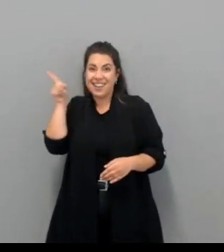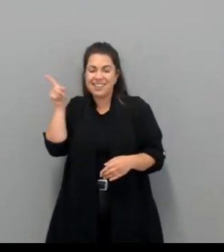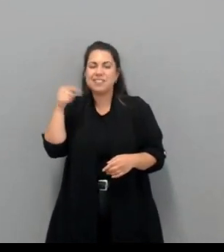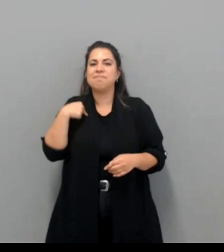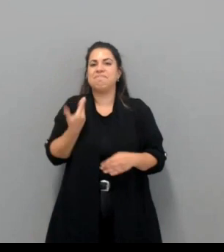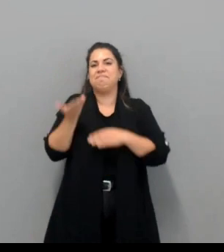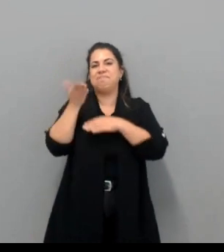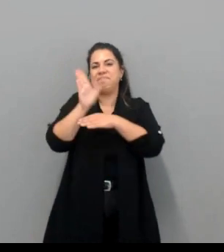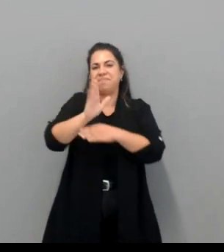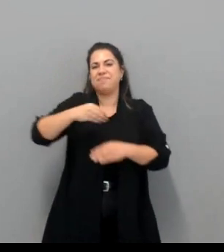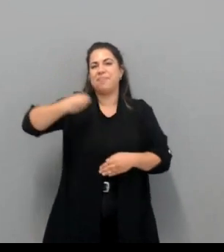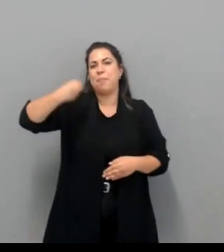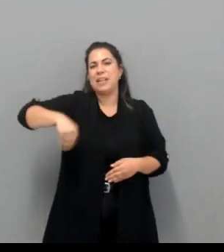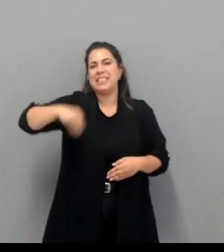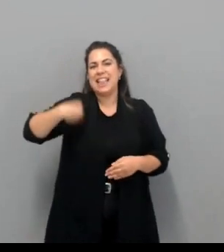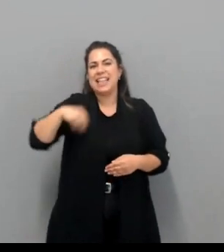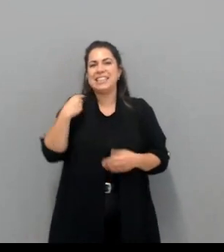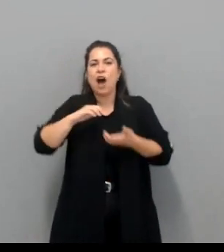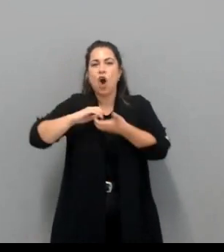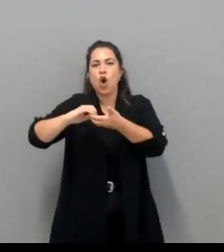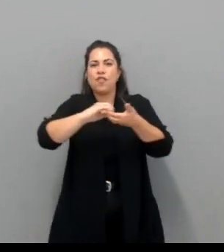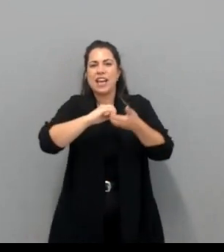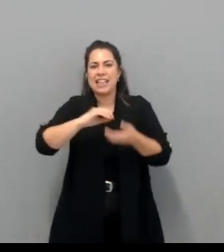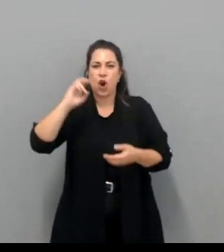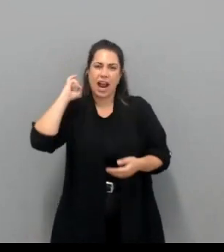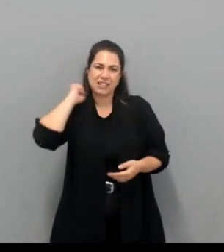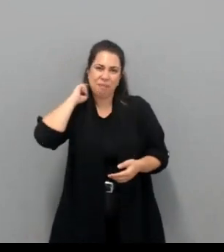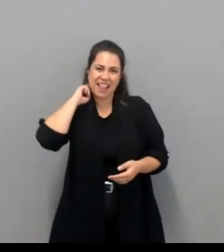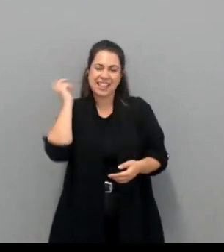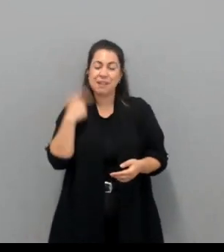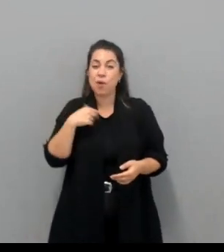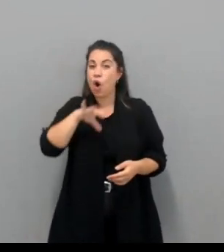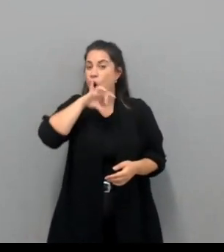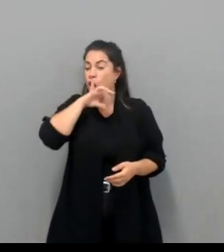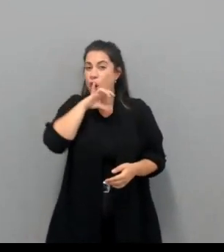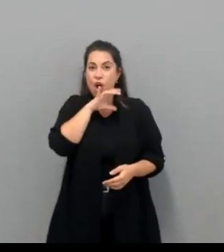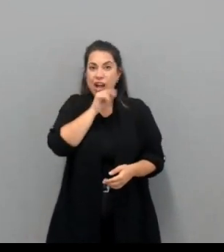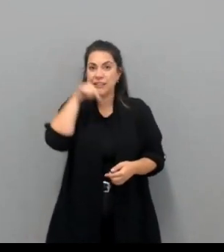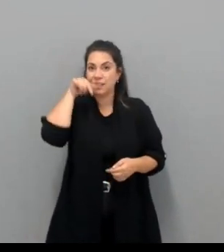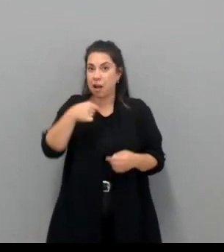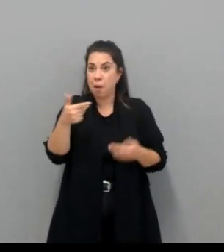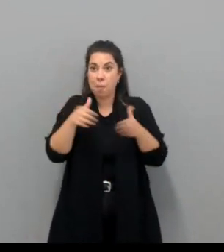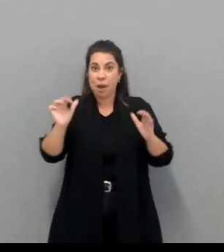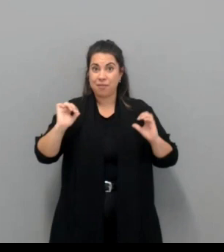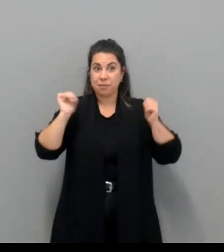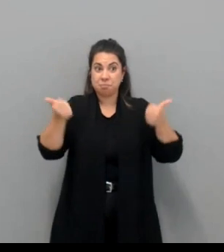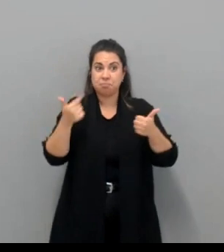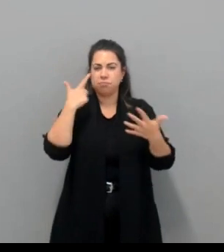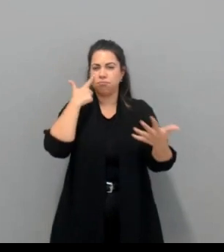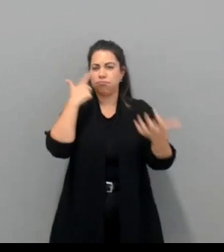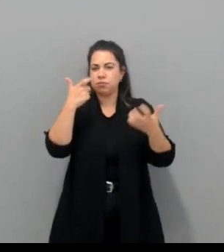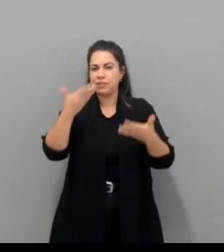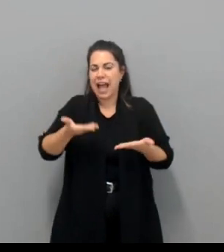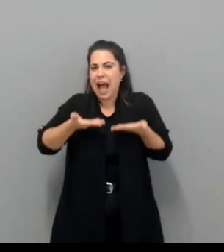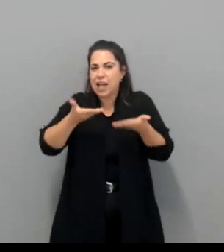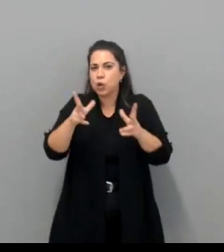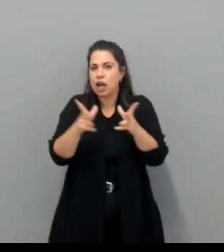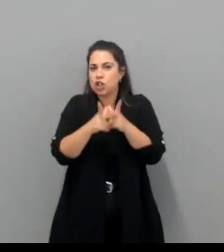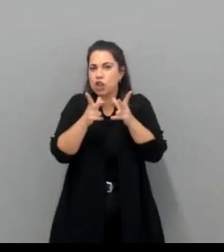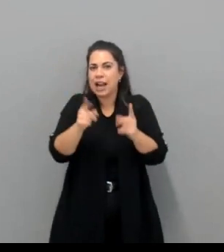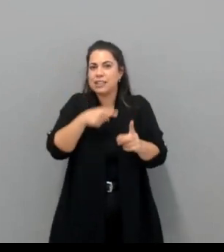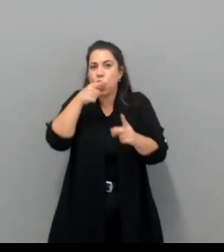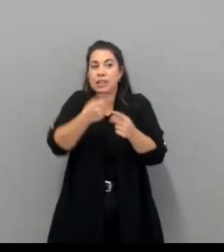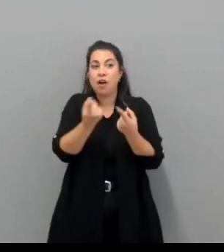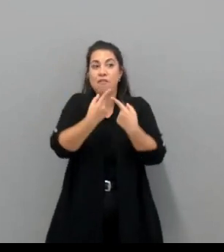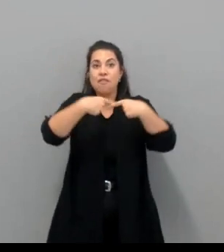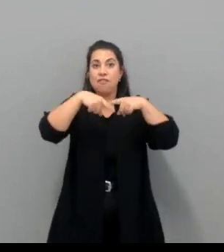de la Confederación ASPACE. Y me alegra mucho que comencemos destacando las ayudas sociales para familias de